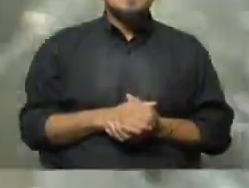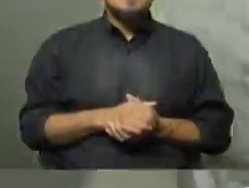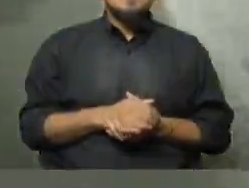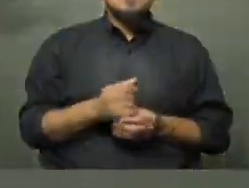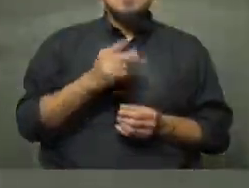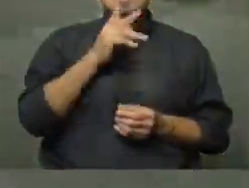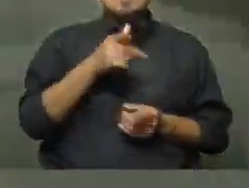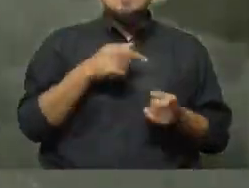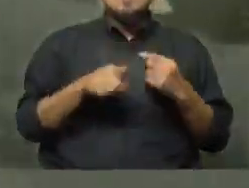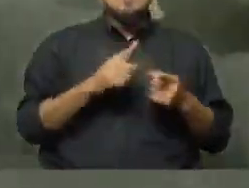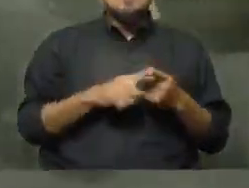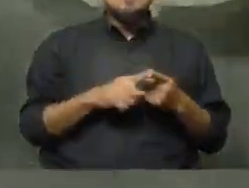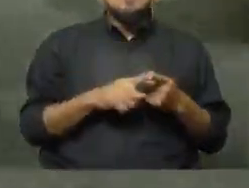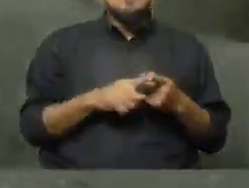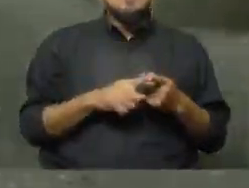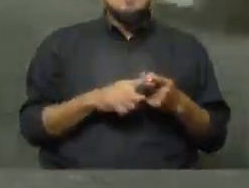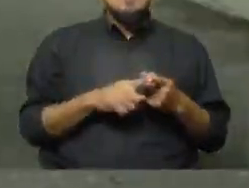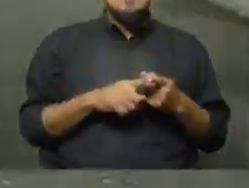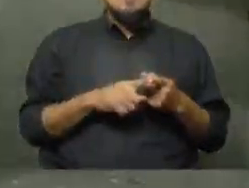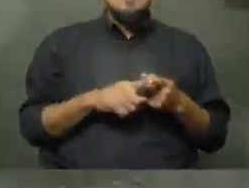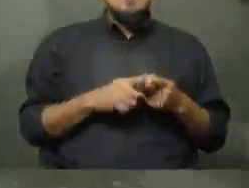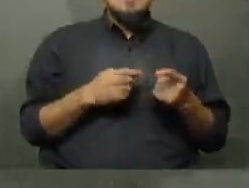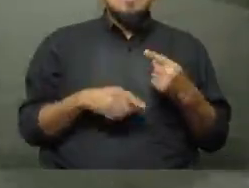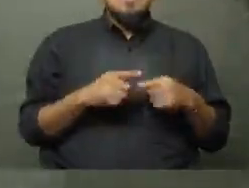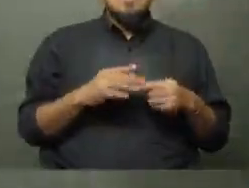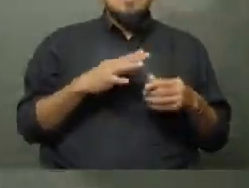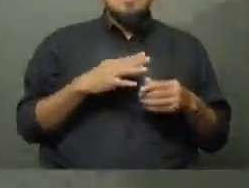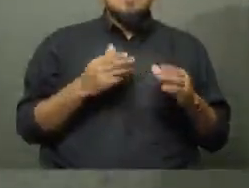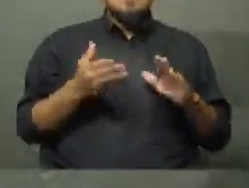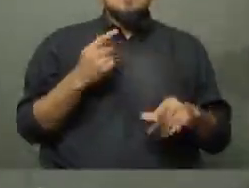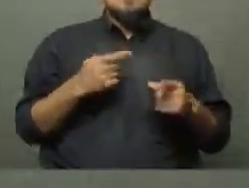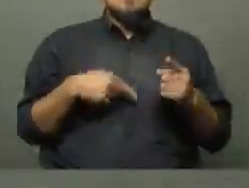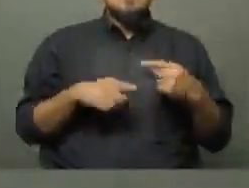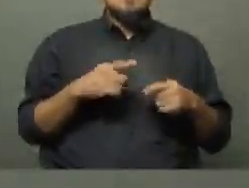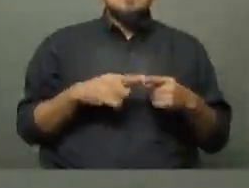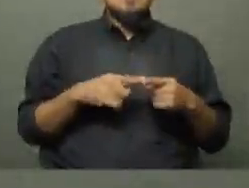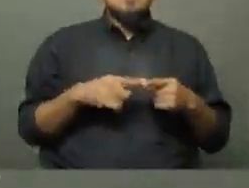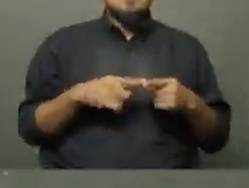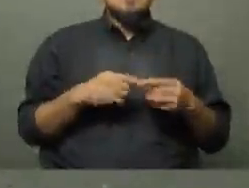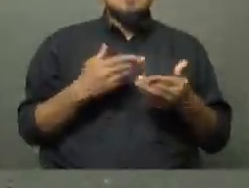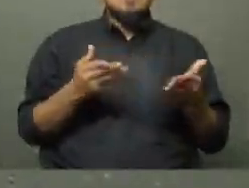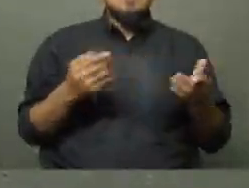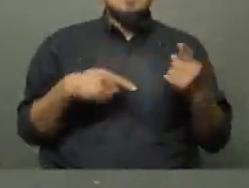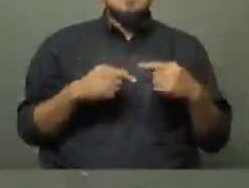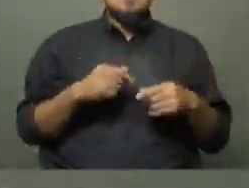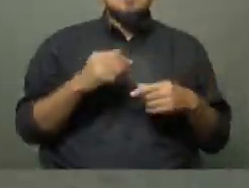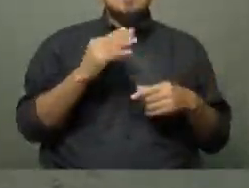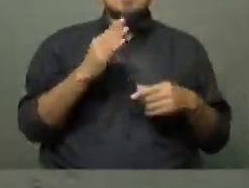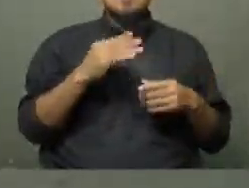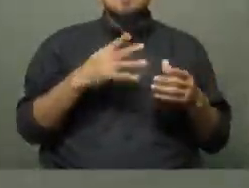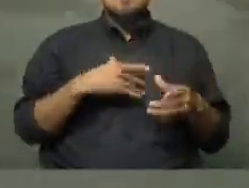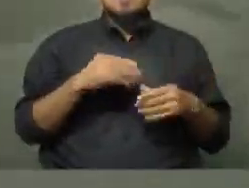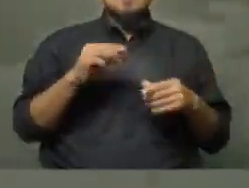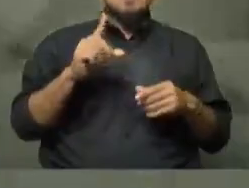siempre, disfrazarlos. Era lo que más me gustaba. Y lo que más añoro era el pomo para mojar,